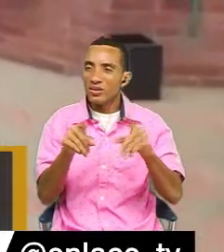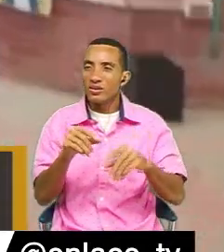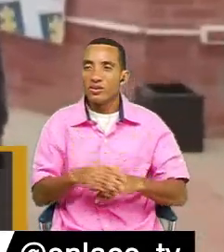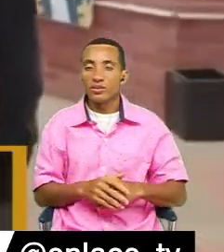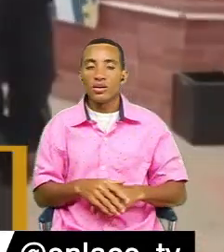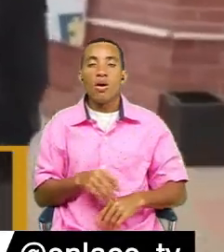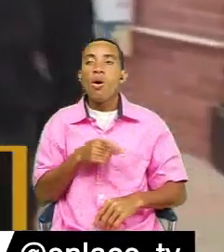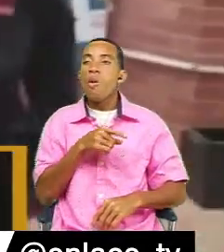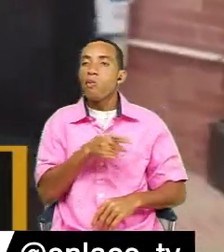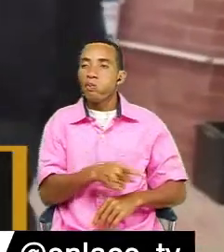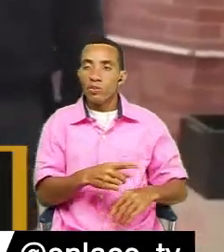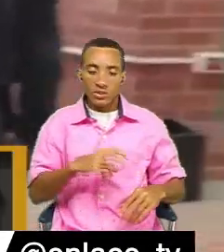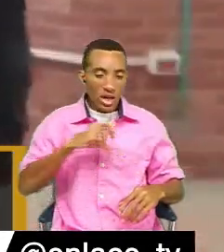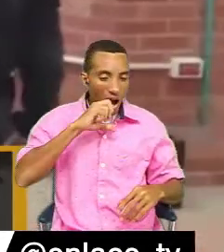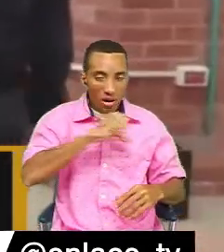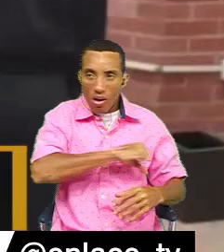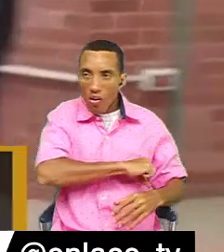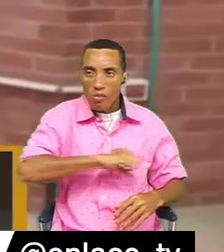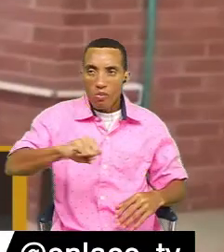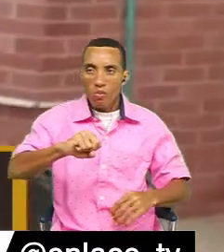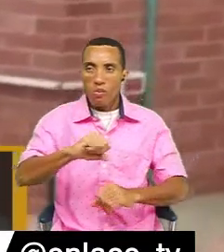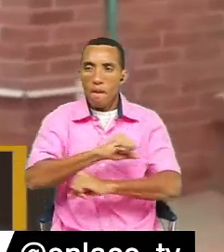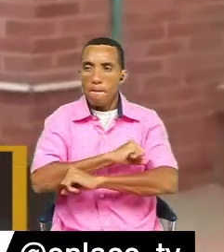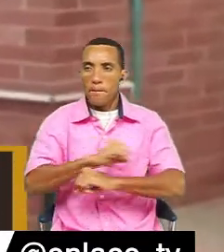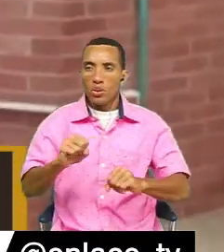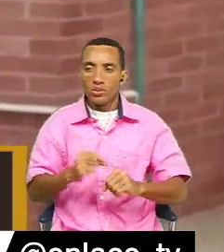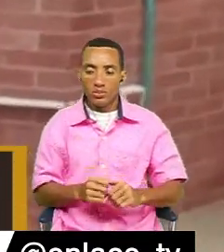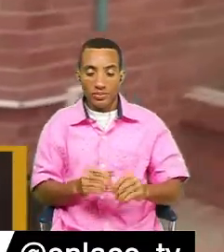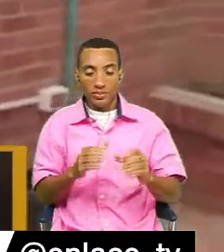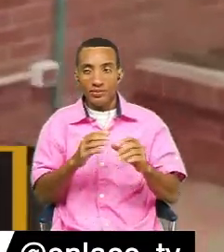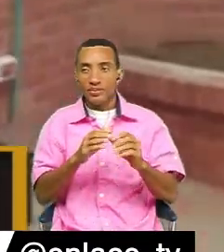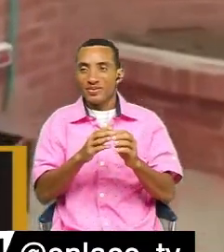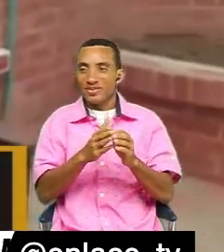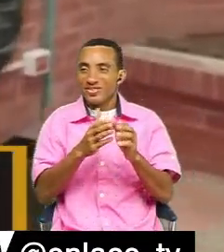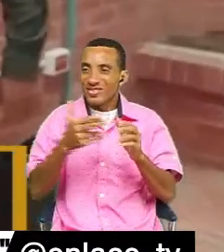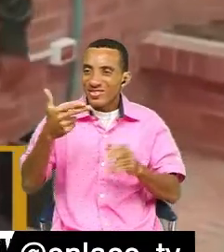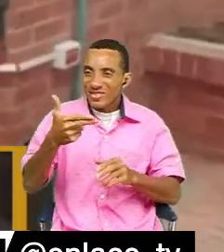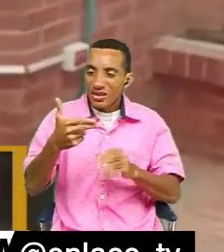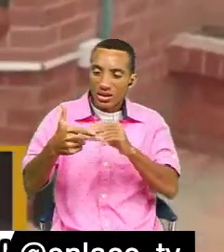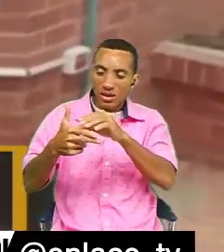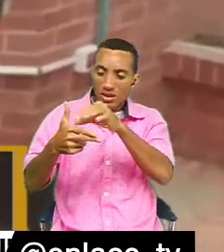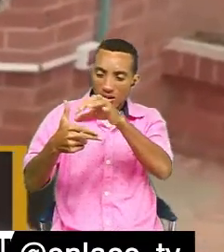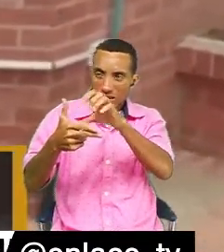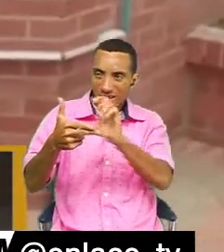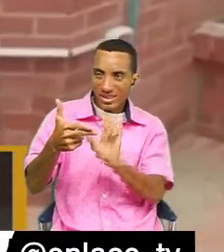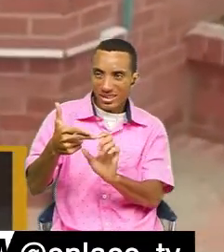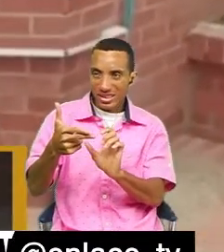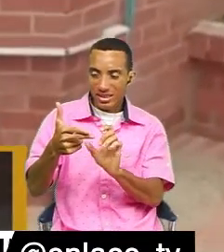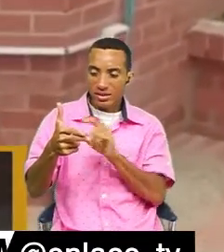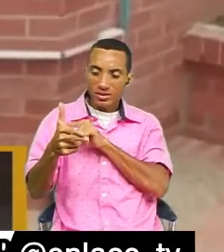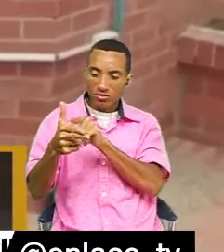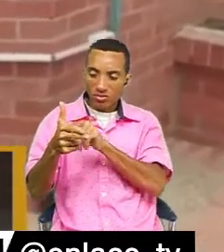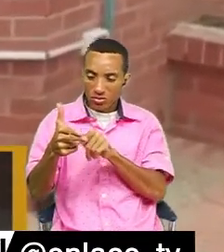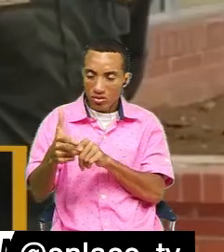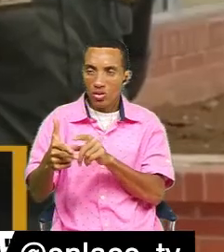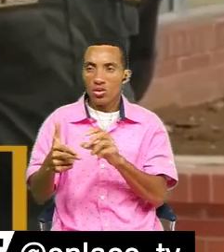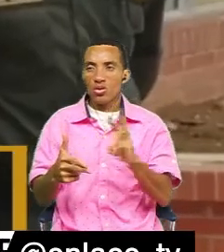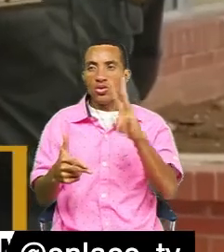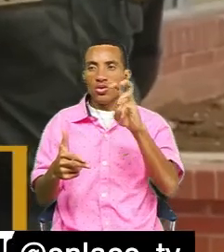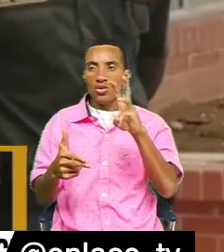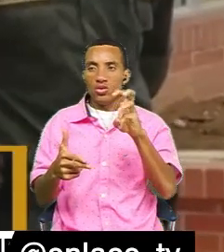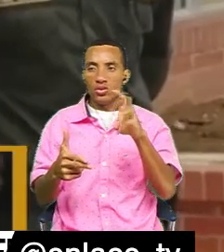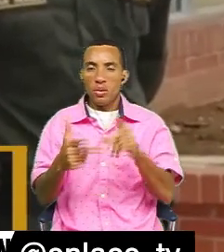granada IM-16 y un arma de fuego tipo revólver calibre 38 con 8 cartuchos para la misma. Este sujeto, según las